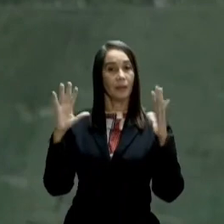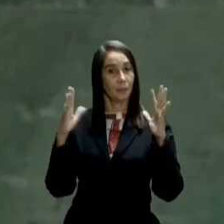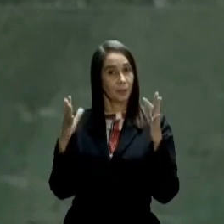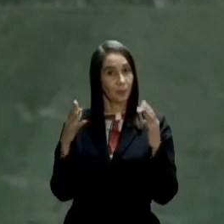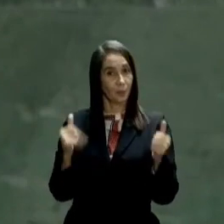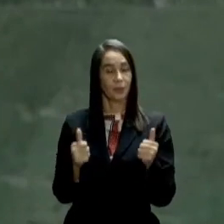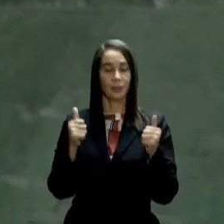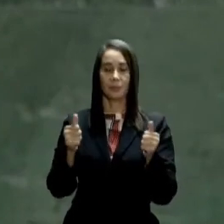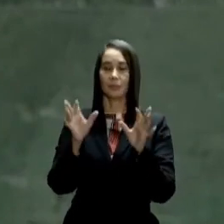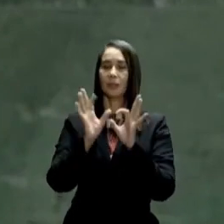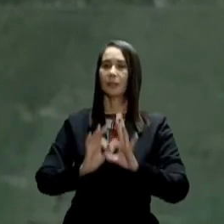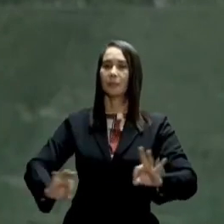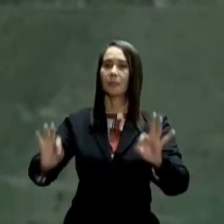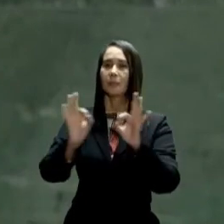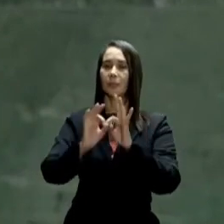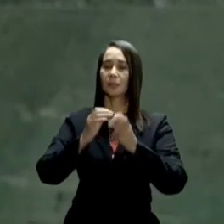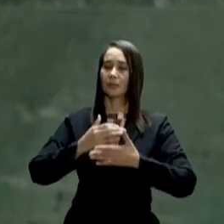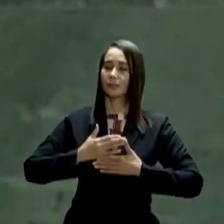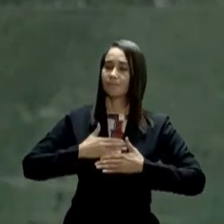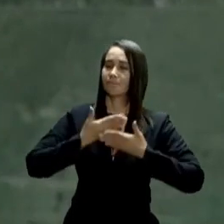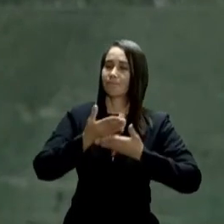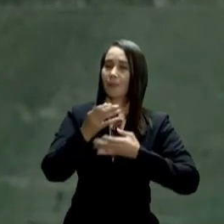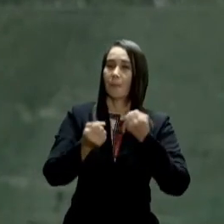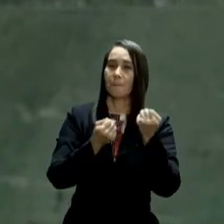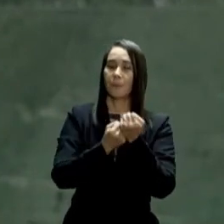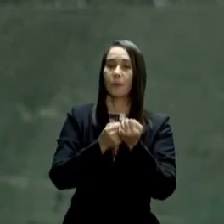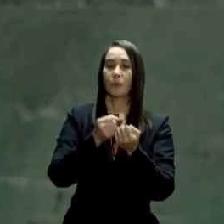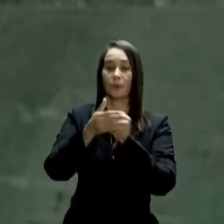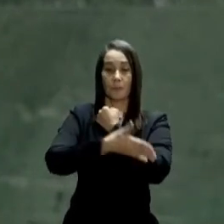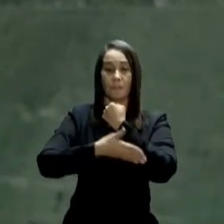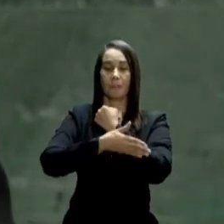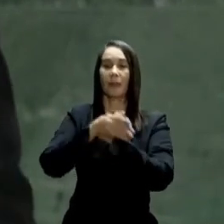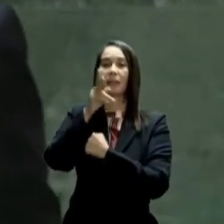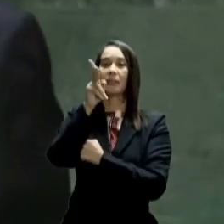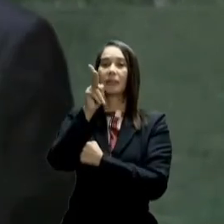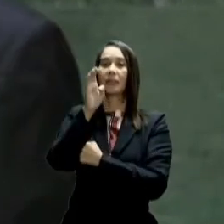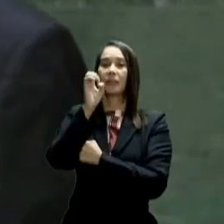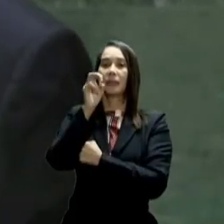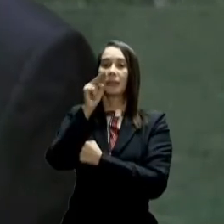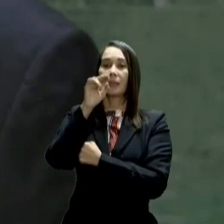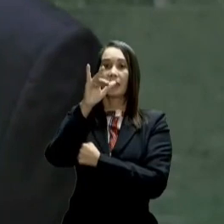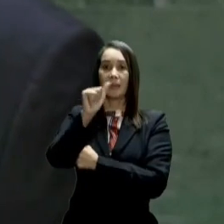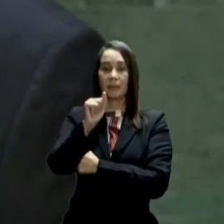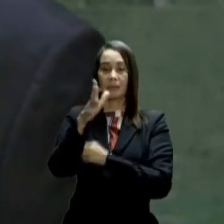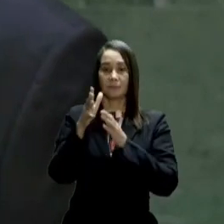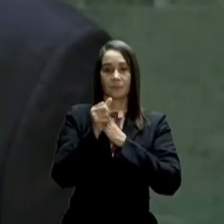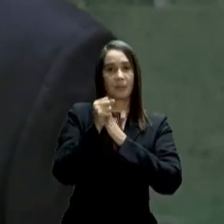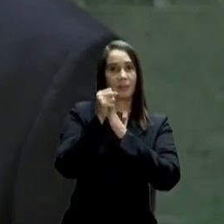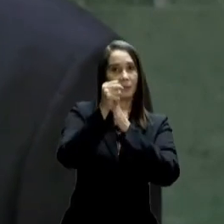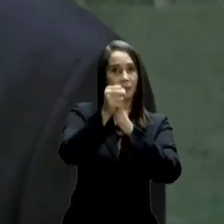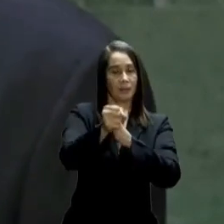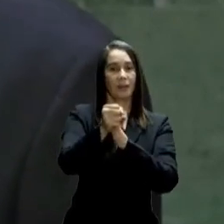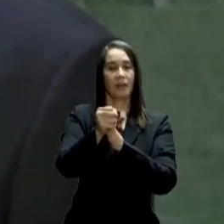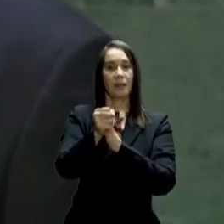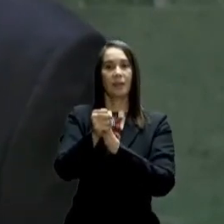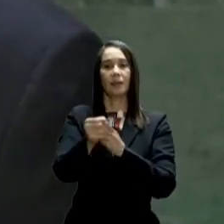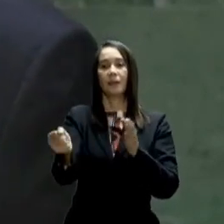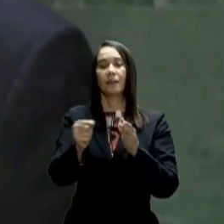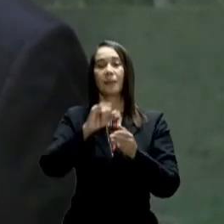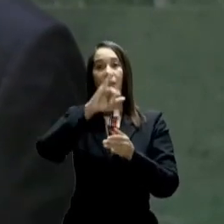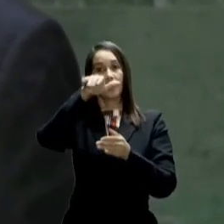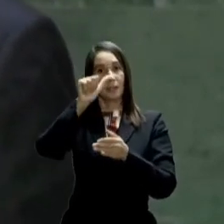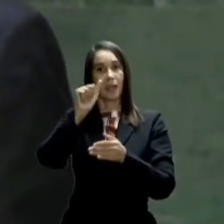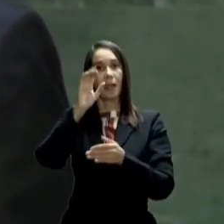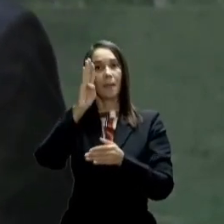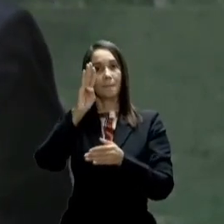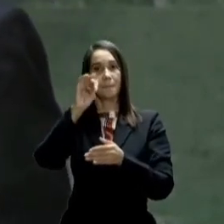Aplaudimos el importante gesto solidario de Kenia de liderar la fuerza multinacional y el de